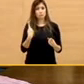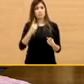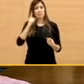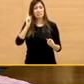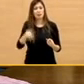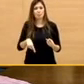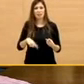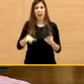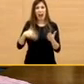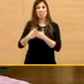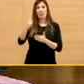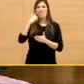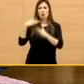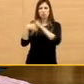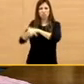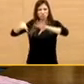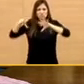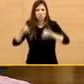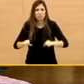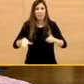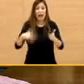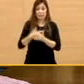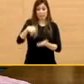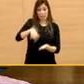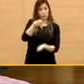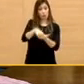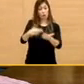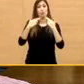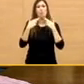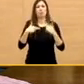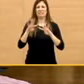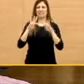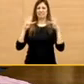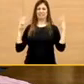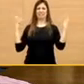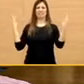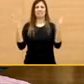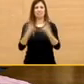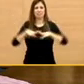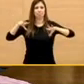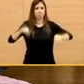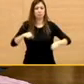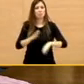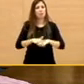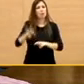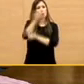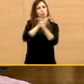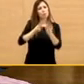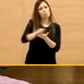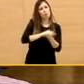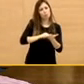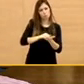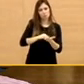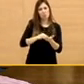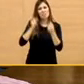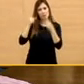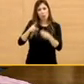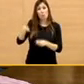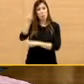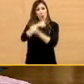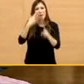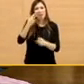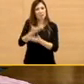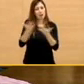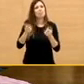Estuvimos rodeando el Congreso. Reclamábamos otra forma de hacer política para solucionar los problemas reales de la ciudadanía. En ese sentido construíamos unidad